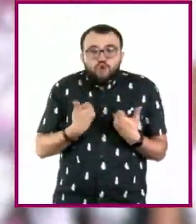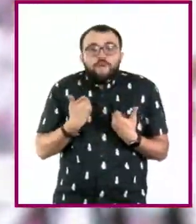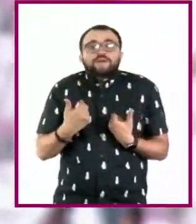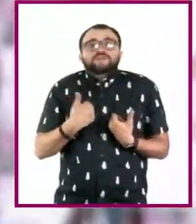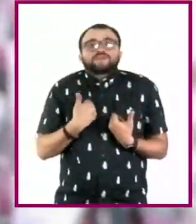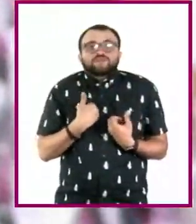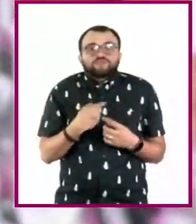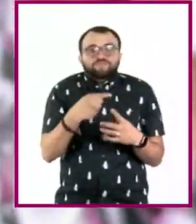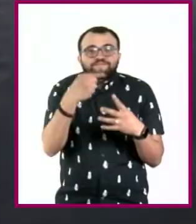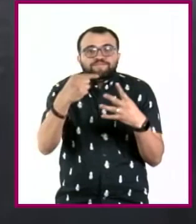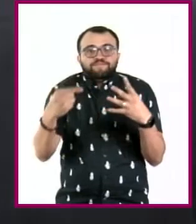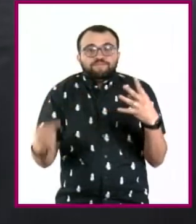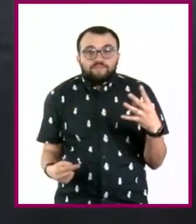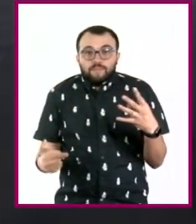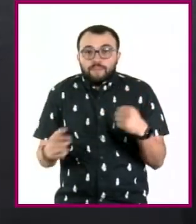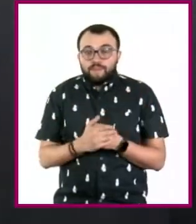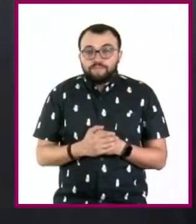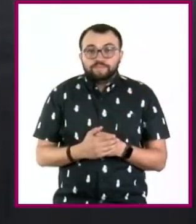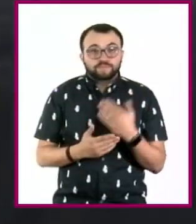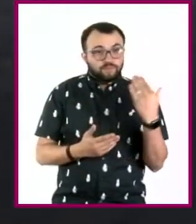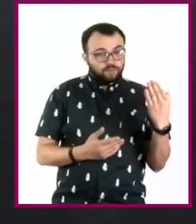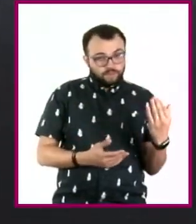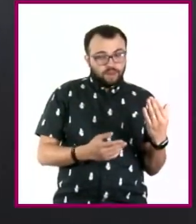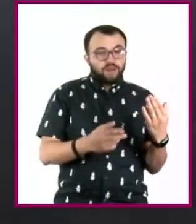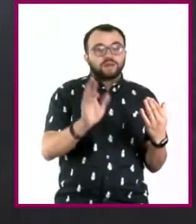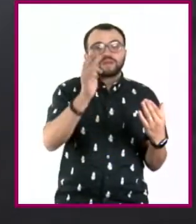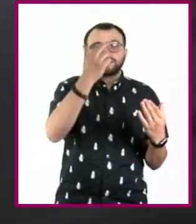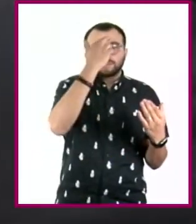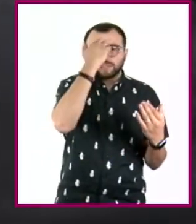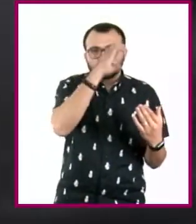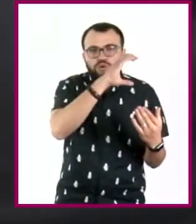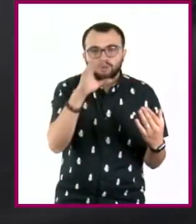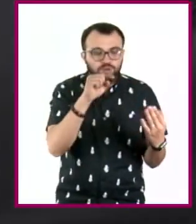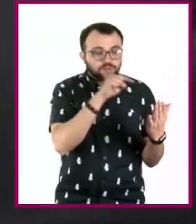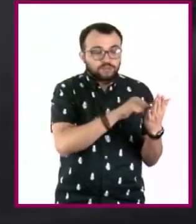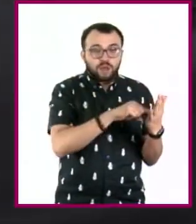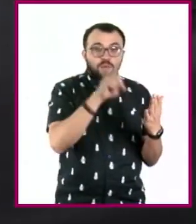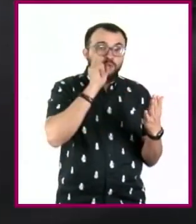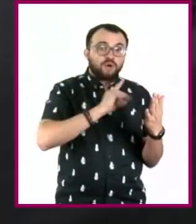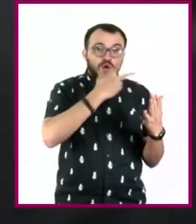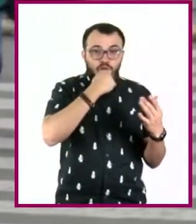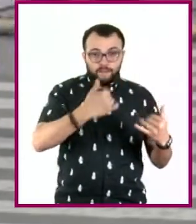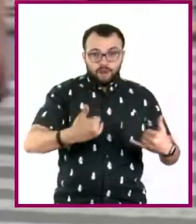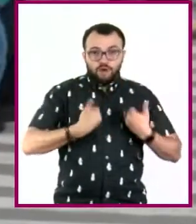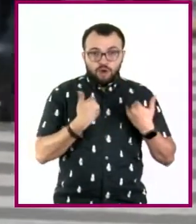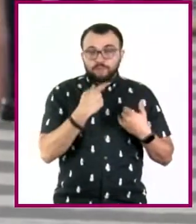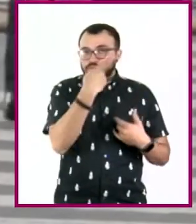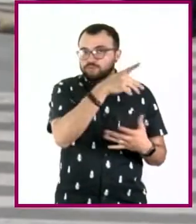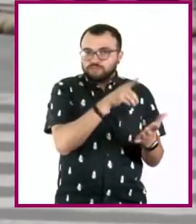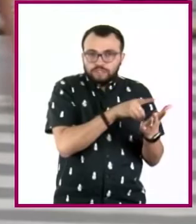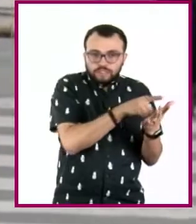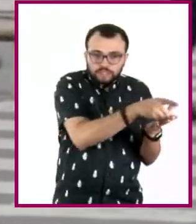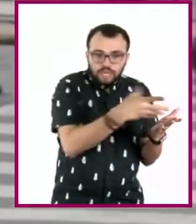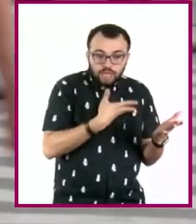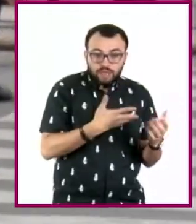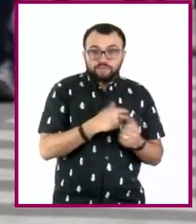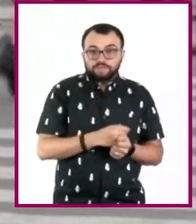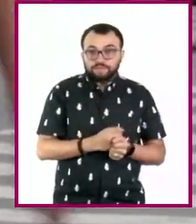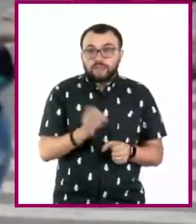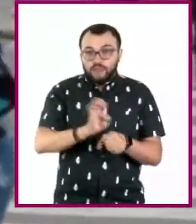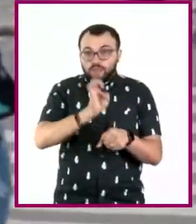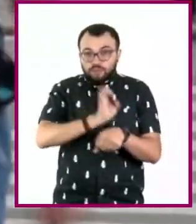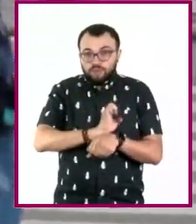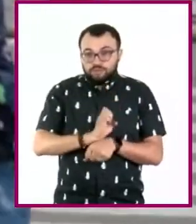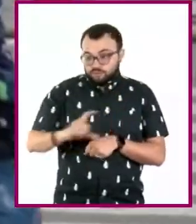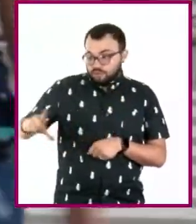se reconoce que las y los jóvenes son sujetos de derechos, y en ese sentido corresponde al Estado ya